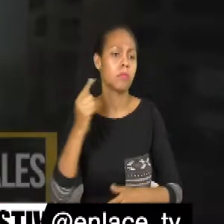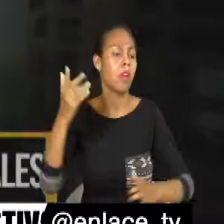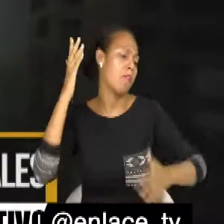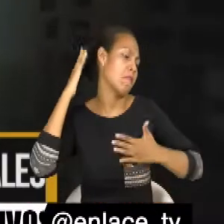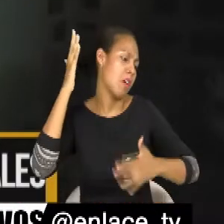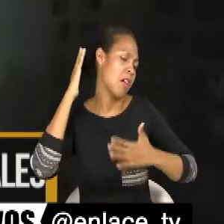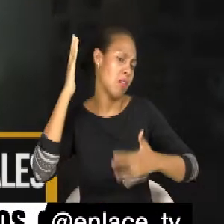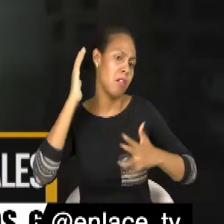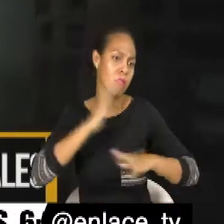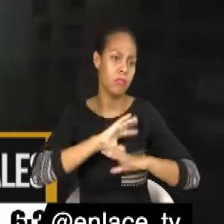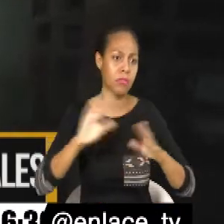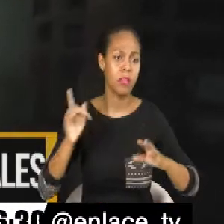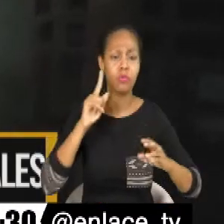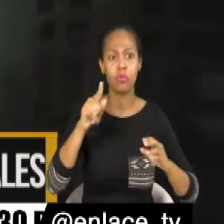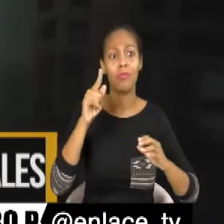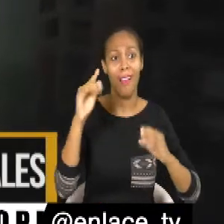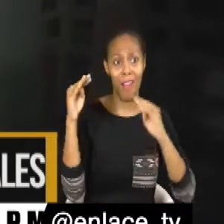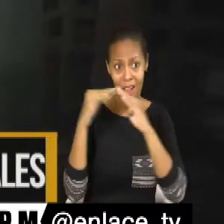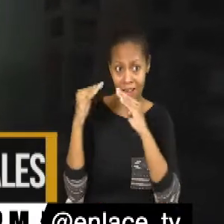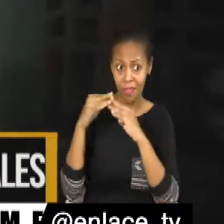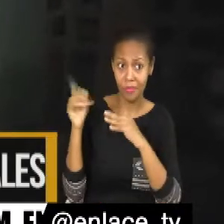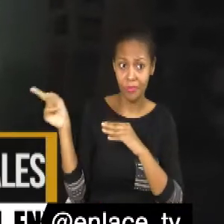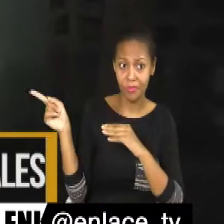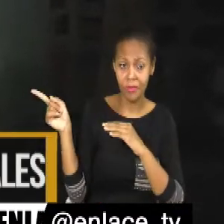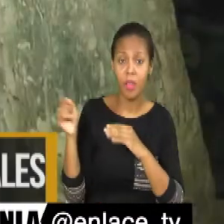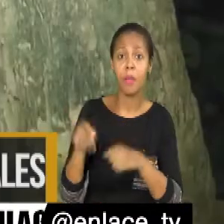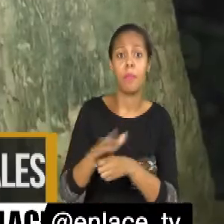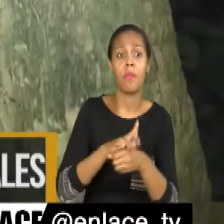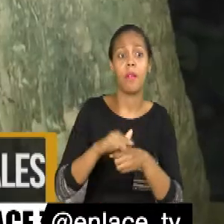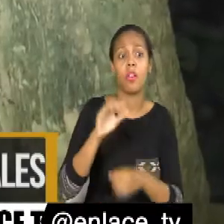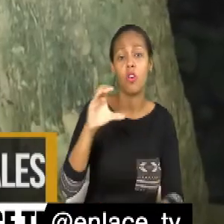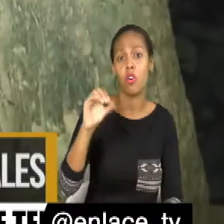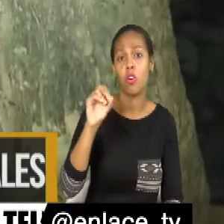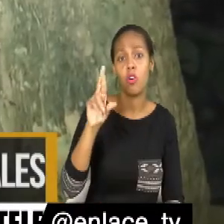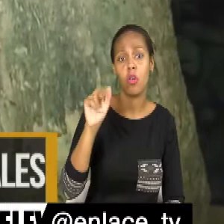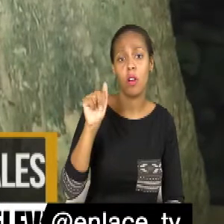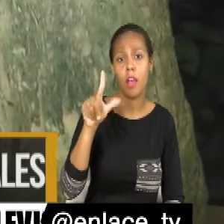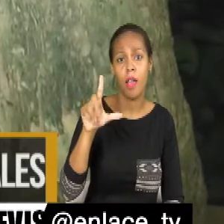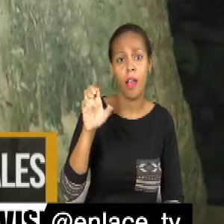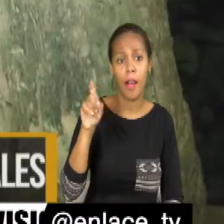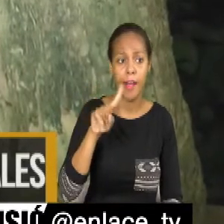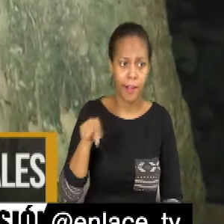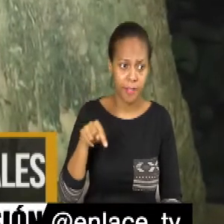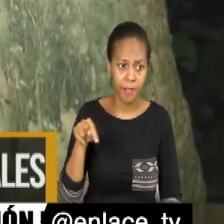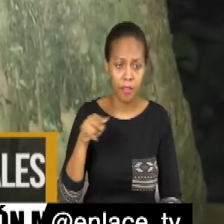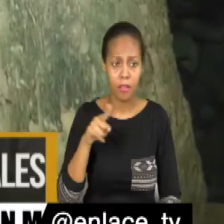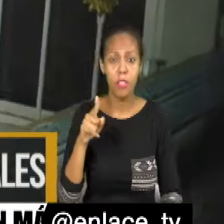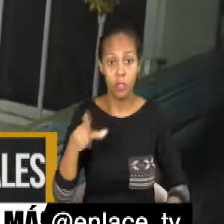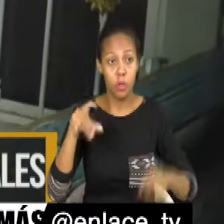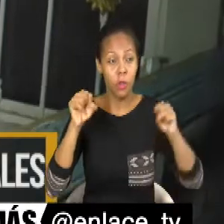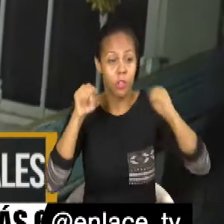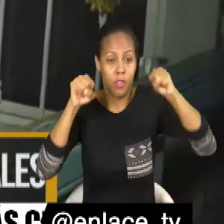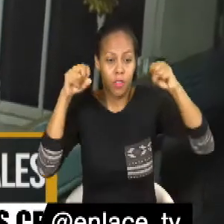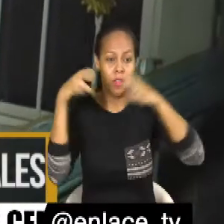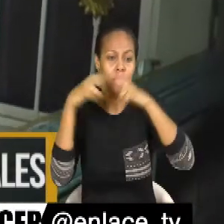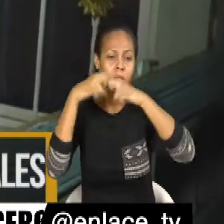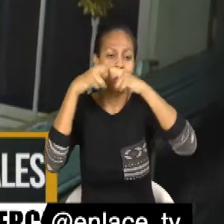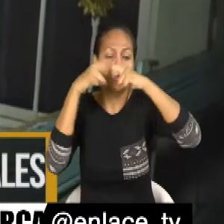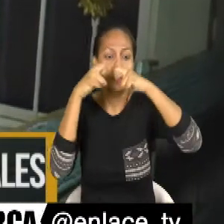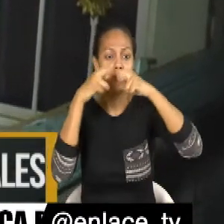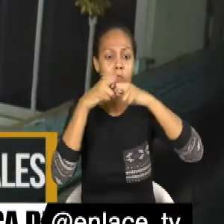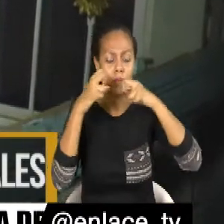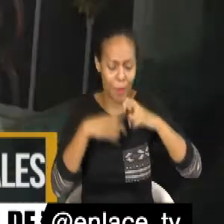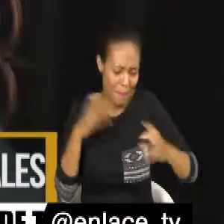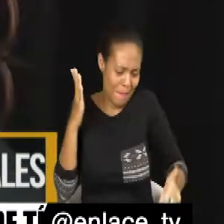algo de la cuerda del patio de esta vivienda ubicada en el barrio Los Corales ocurrió la tragedia. Sufrió una descarga eléctrica que lo dejó sin